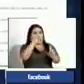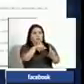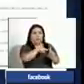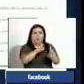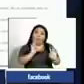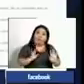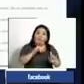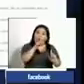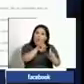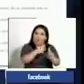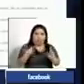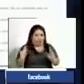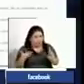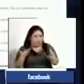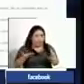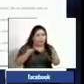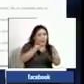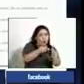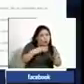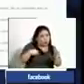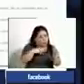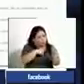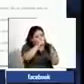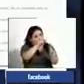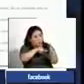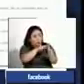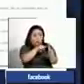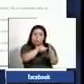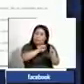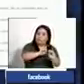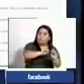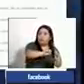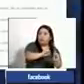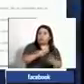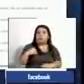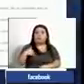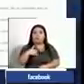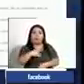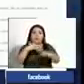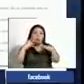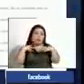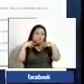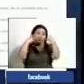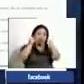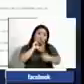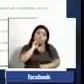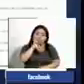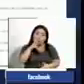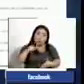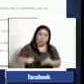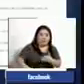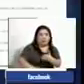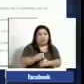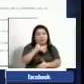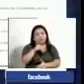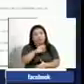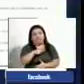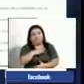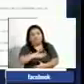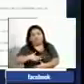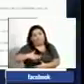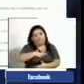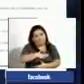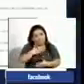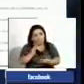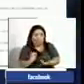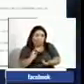que pese a los protocolos de atención, la persona pues perdió la vida. El Ministerio de Salud lamentó además lo que ocurrió, mostrando pues